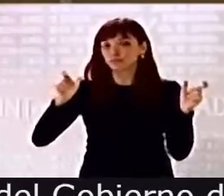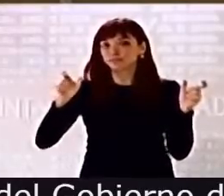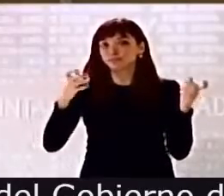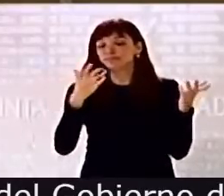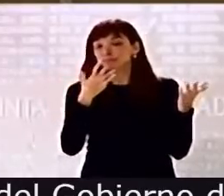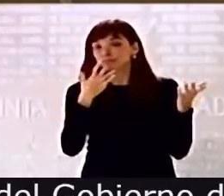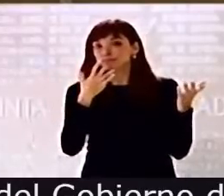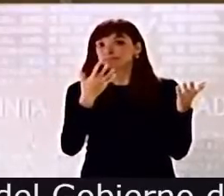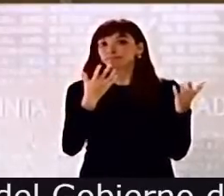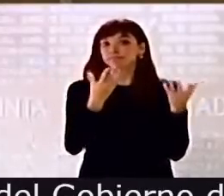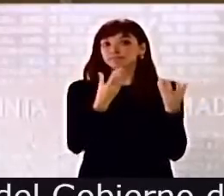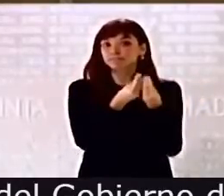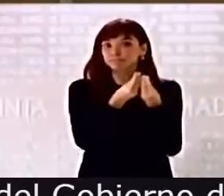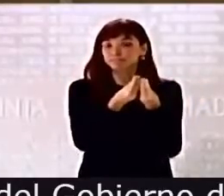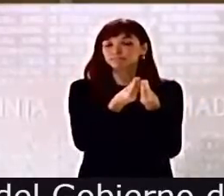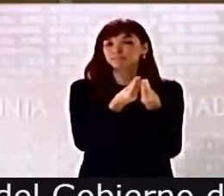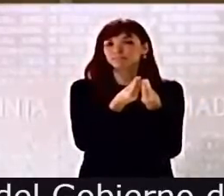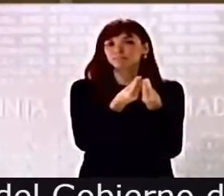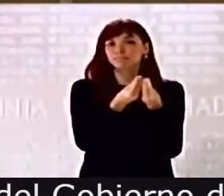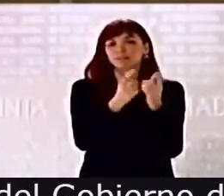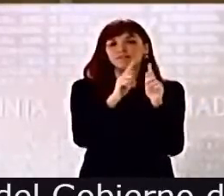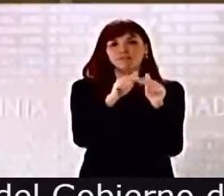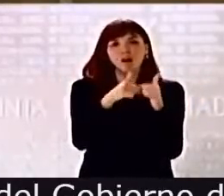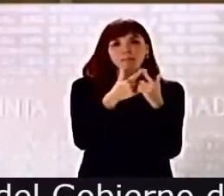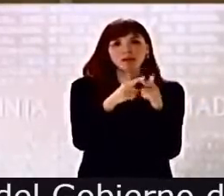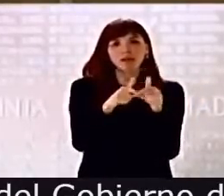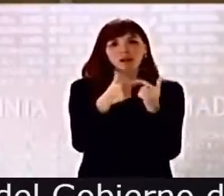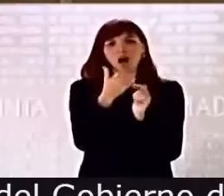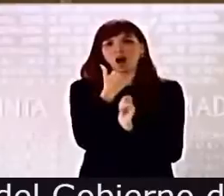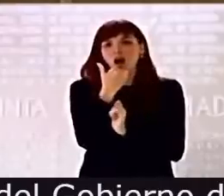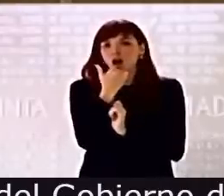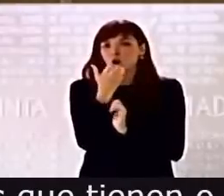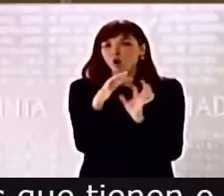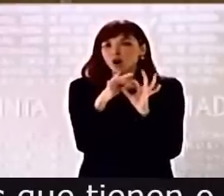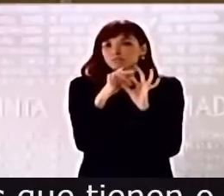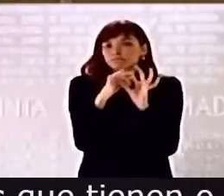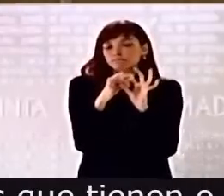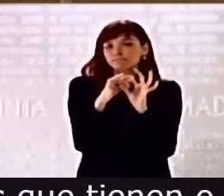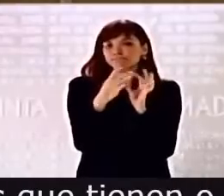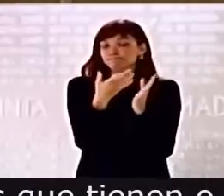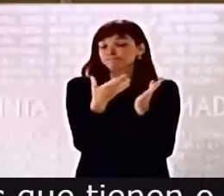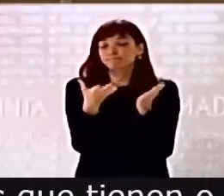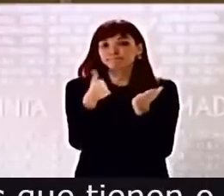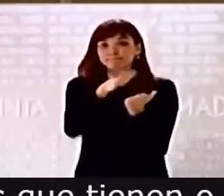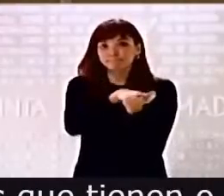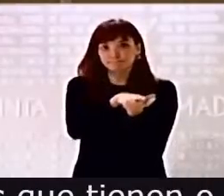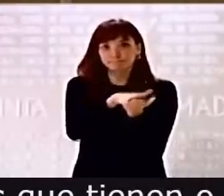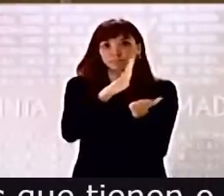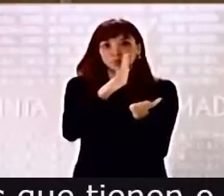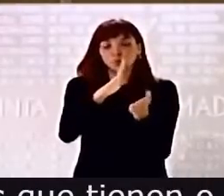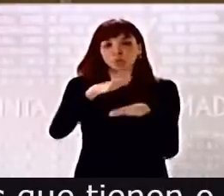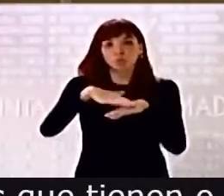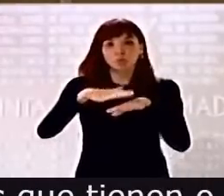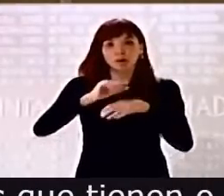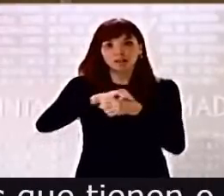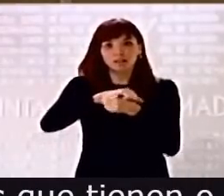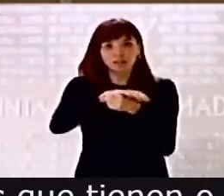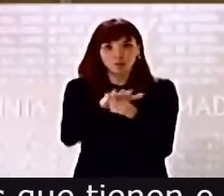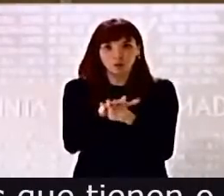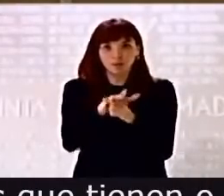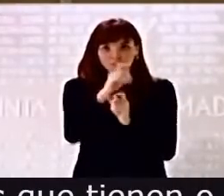personas que han tenido allegados o seres queridos que no han podido sobrevivir a la pandemia